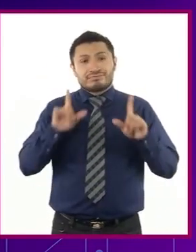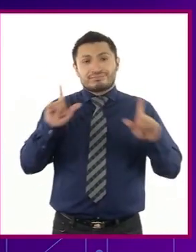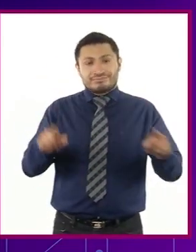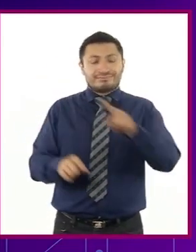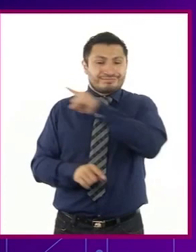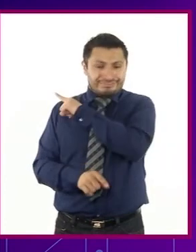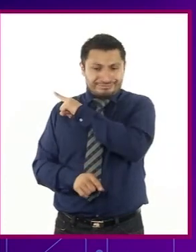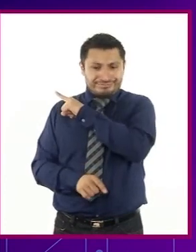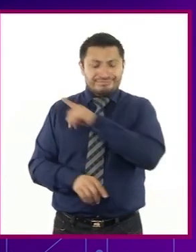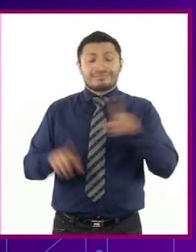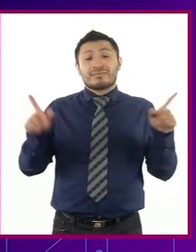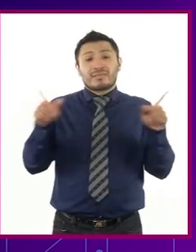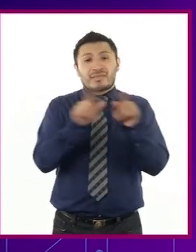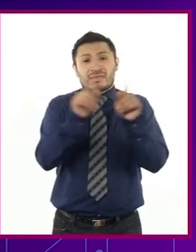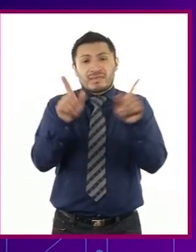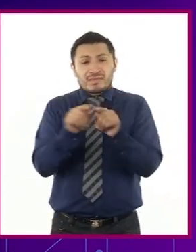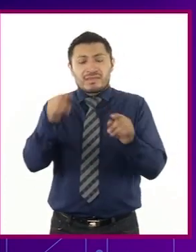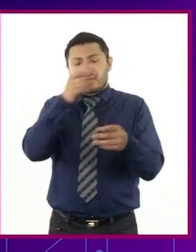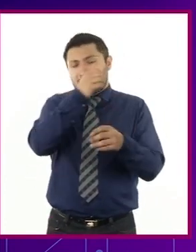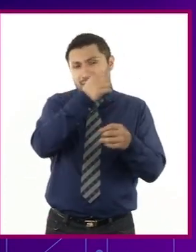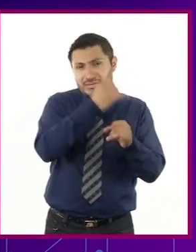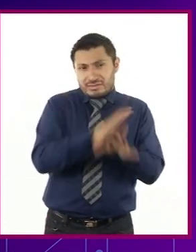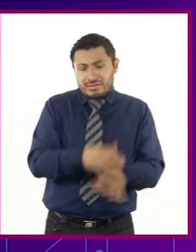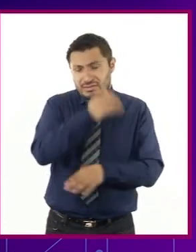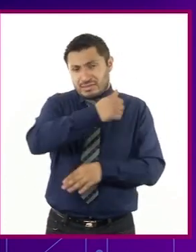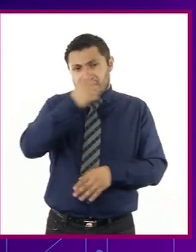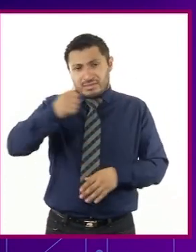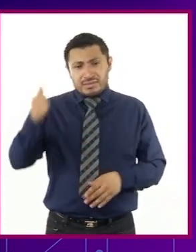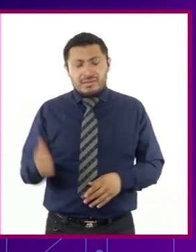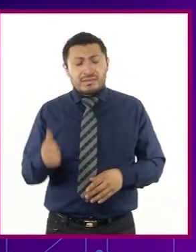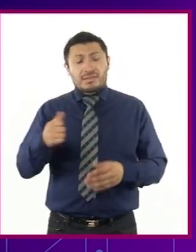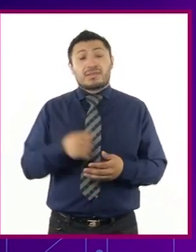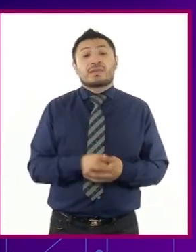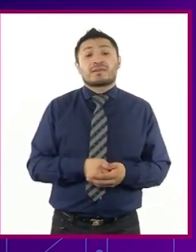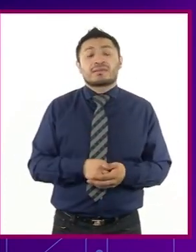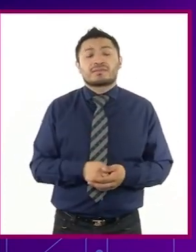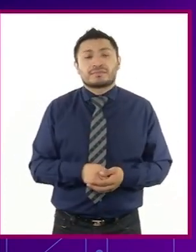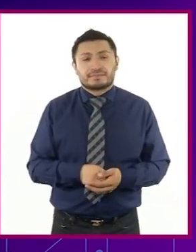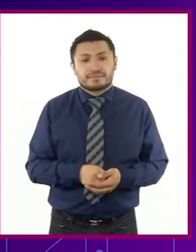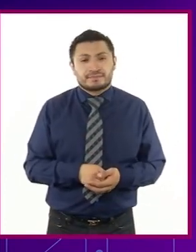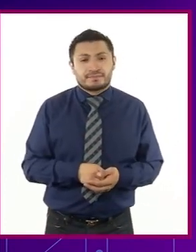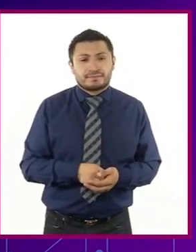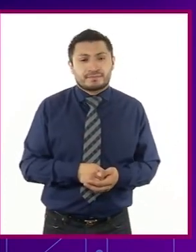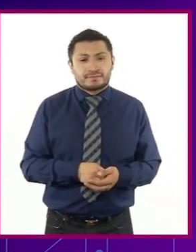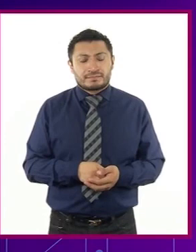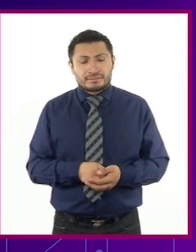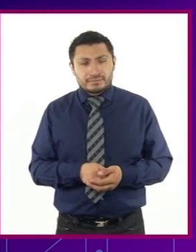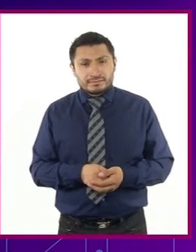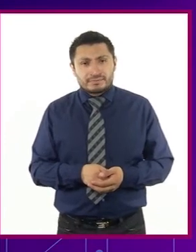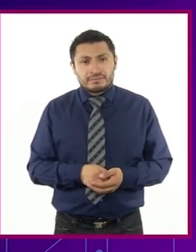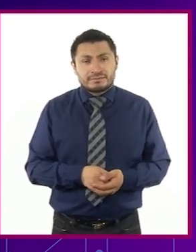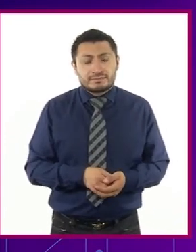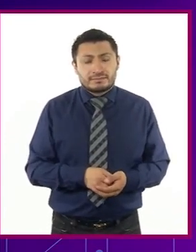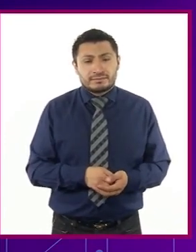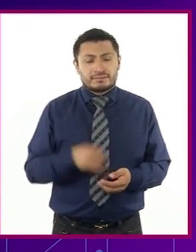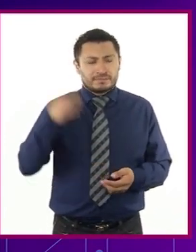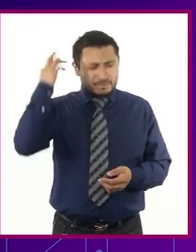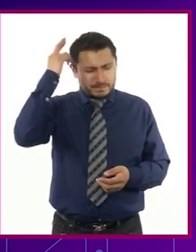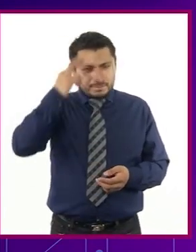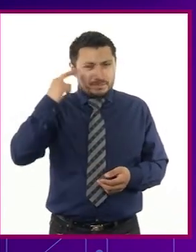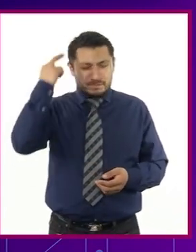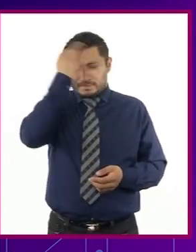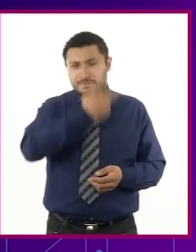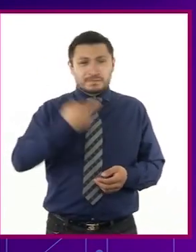el resumen de los datos calculados sobre el desempeño de Fernando, Josefina y Daniela. Con el análisis